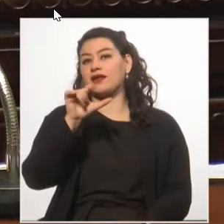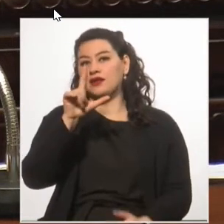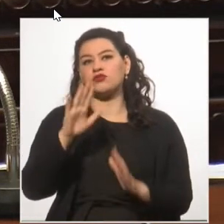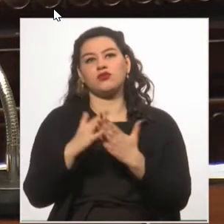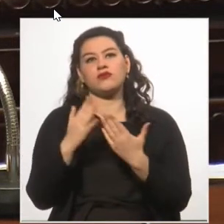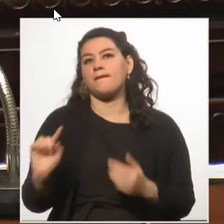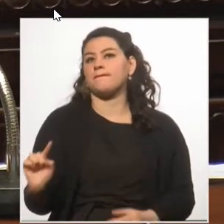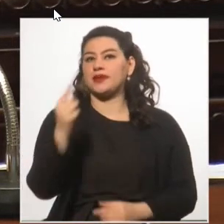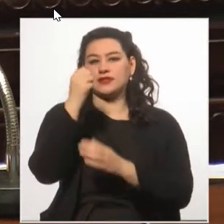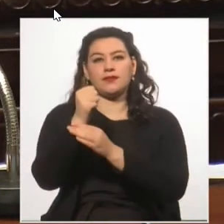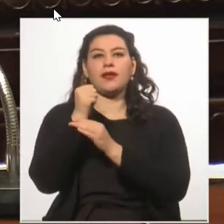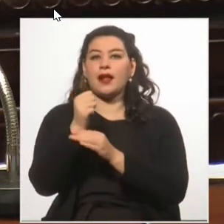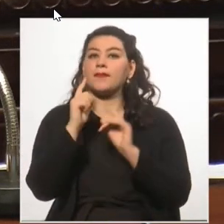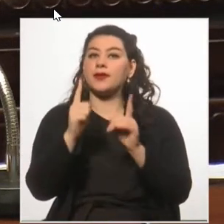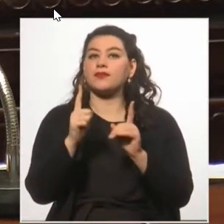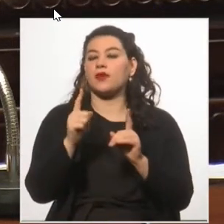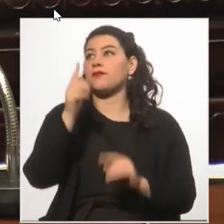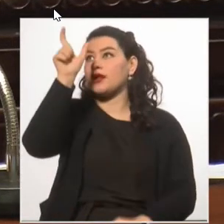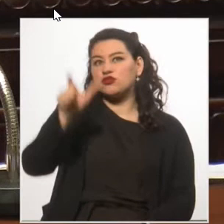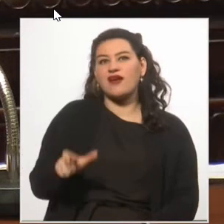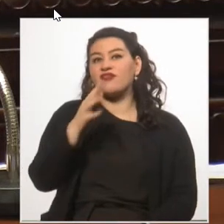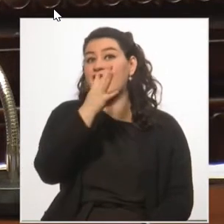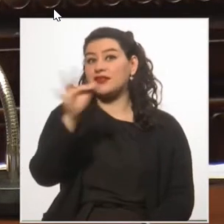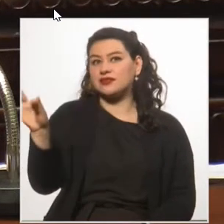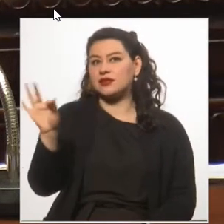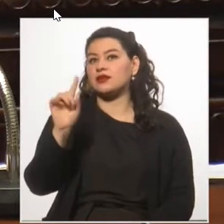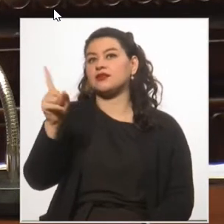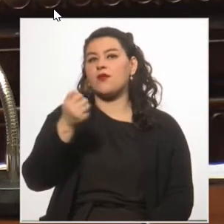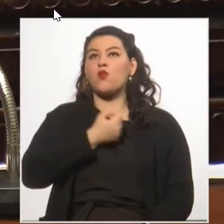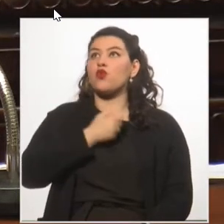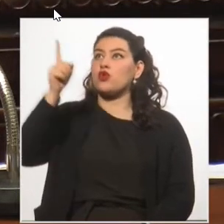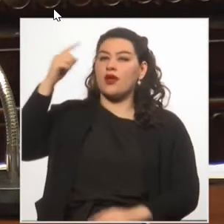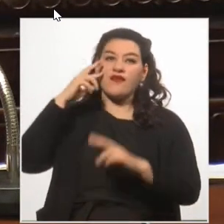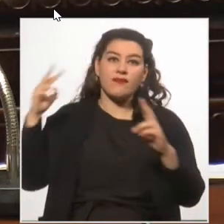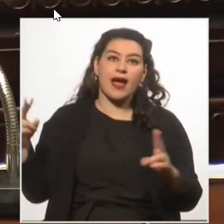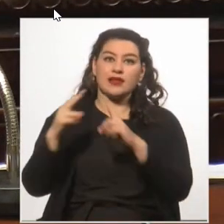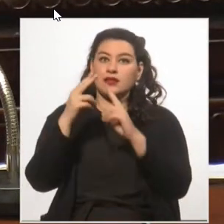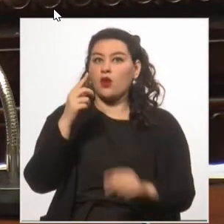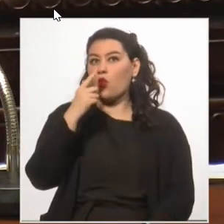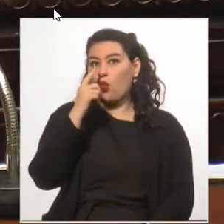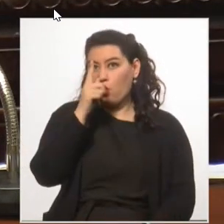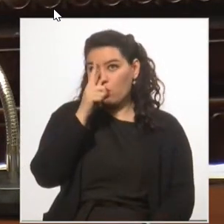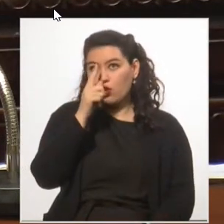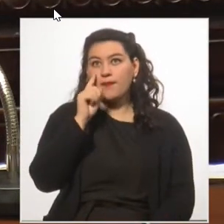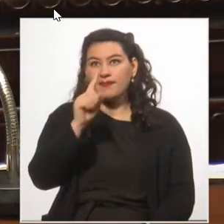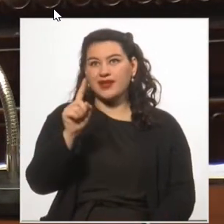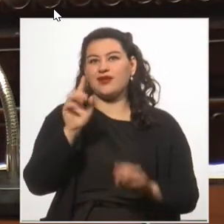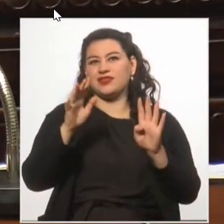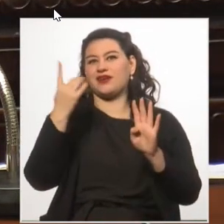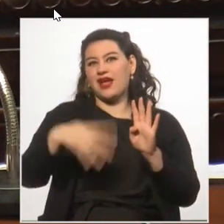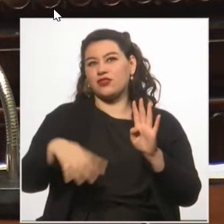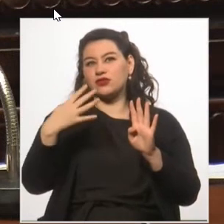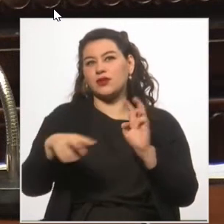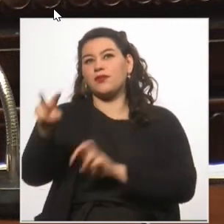de cabecera. El mismo Jean Jaurès que será asesinado en París en julio de 1914